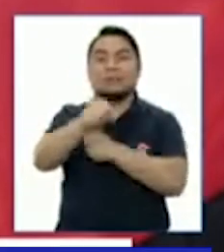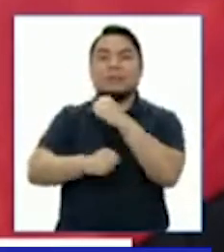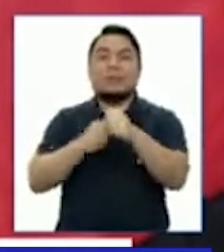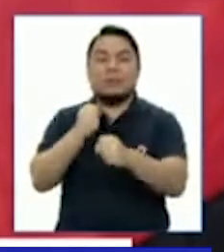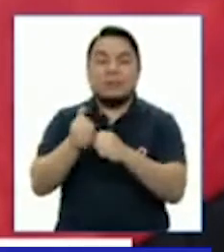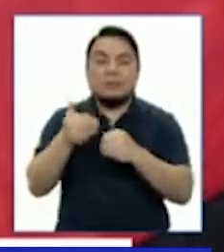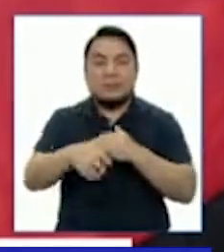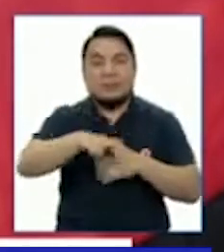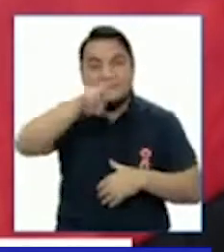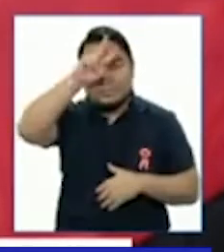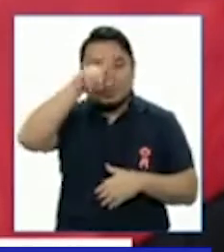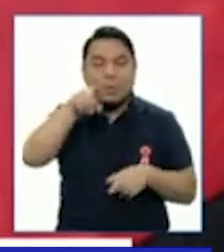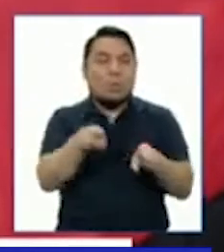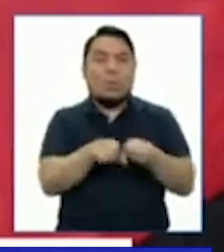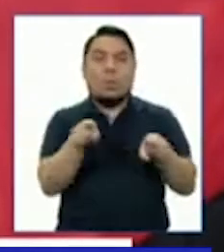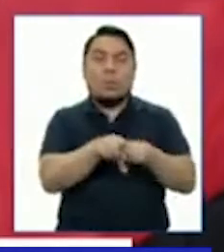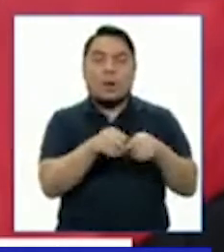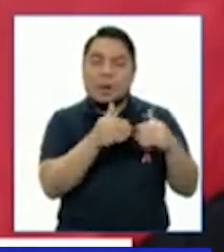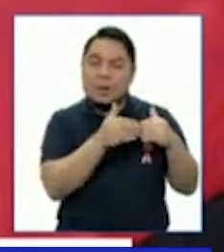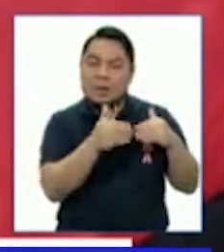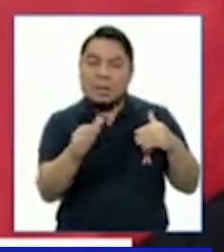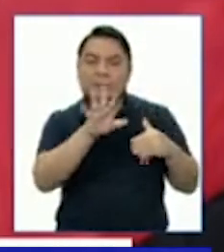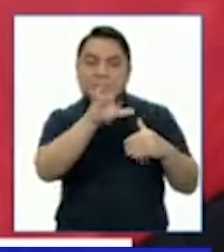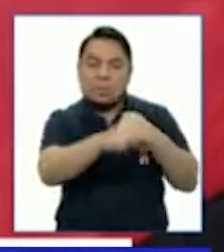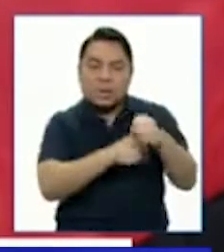país. En consecuencia,